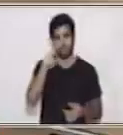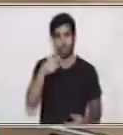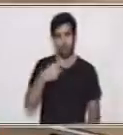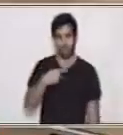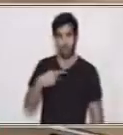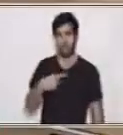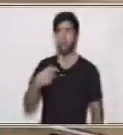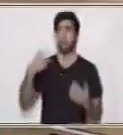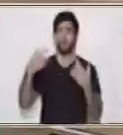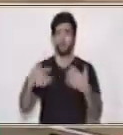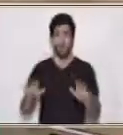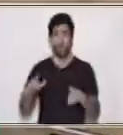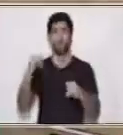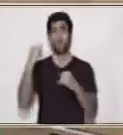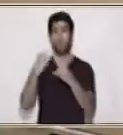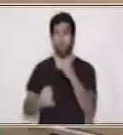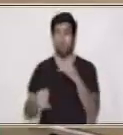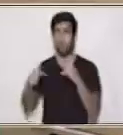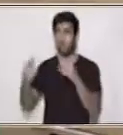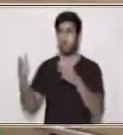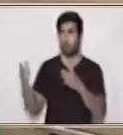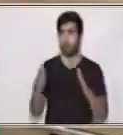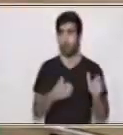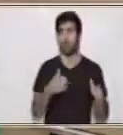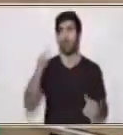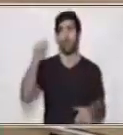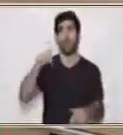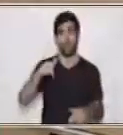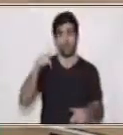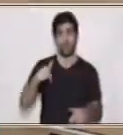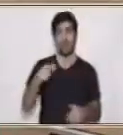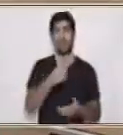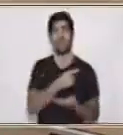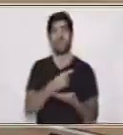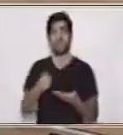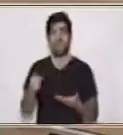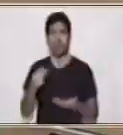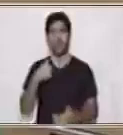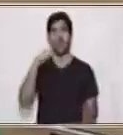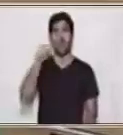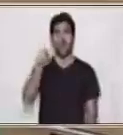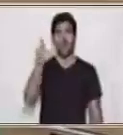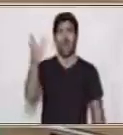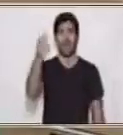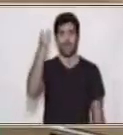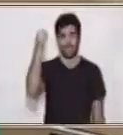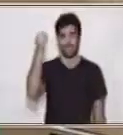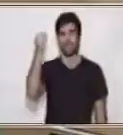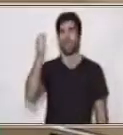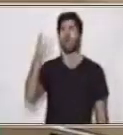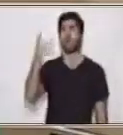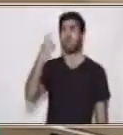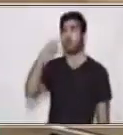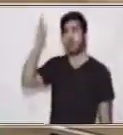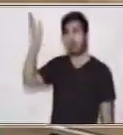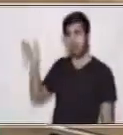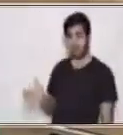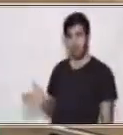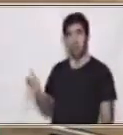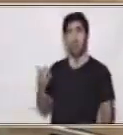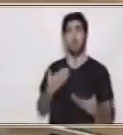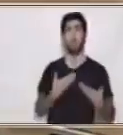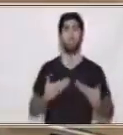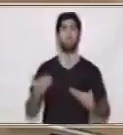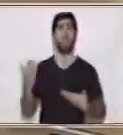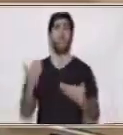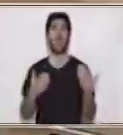Y por último, también en el reto de la semana, vamos a trabajar este poema, pero lo vamos a trabajar de la siguiente